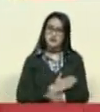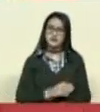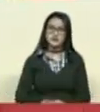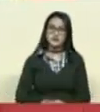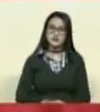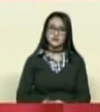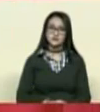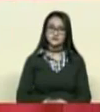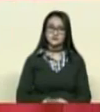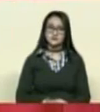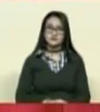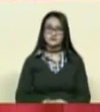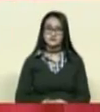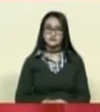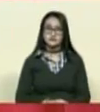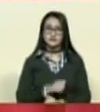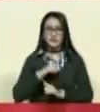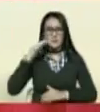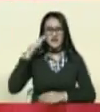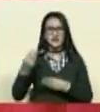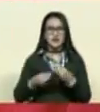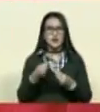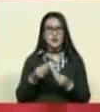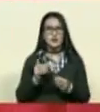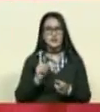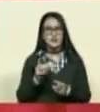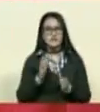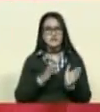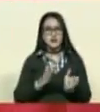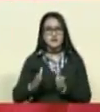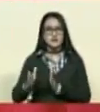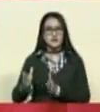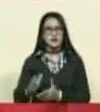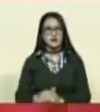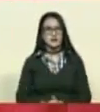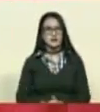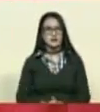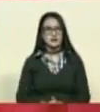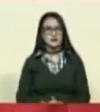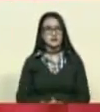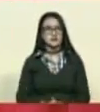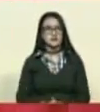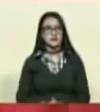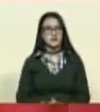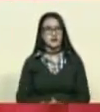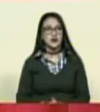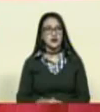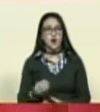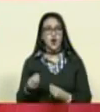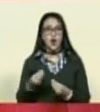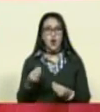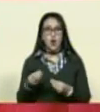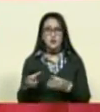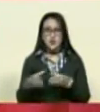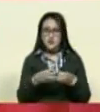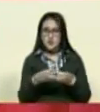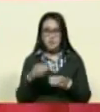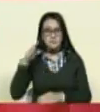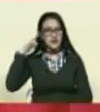va a ser la Unión Cívico-Militar, como el compañero Ordela, cómo va a ser la Unión